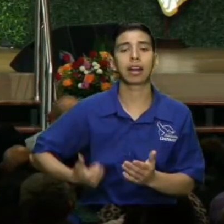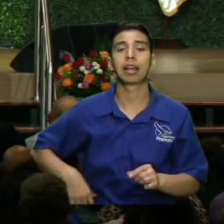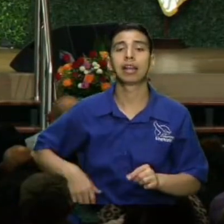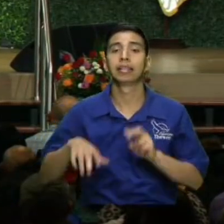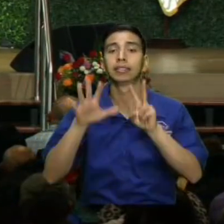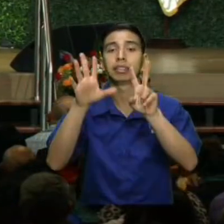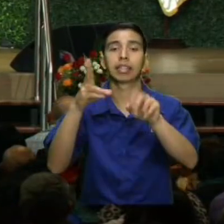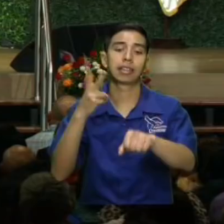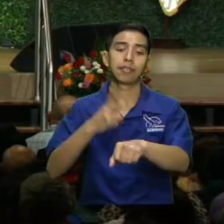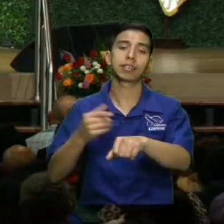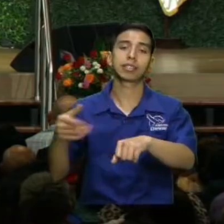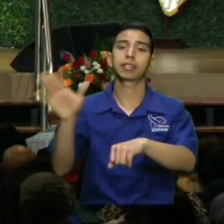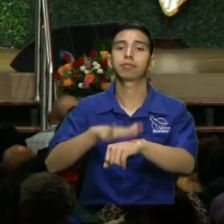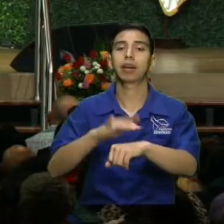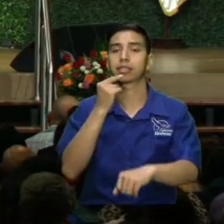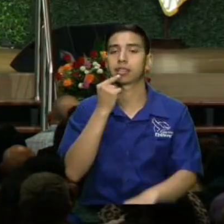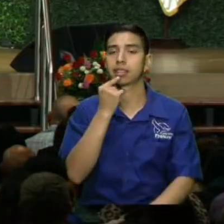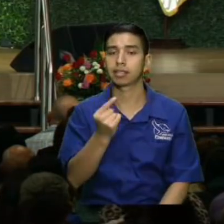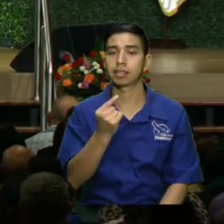Le robaron algo.